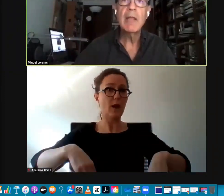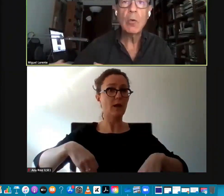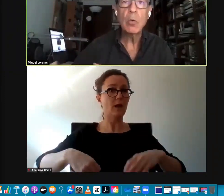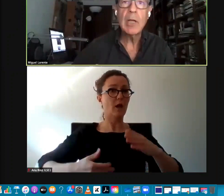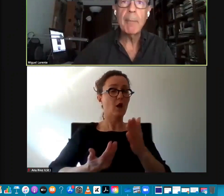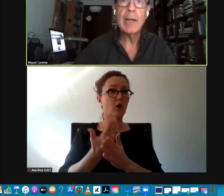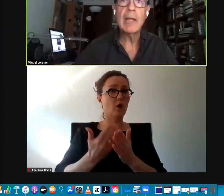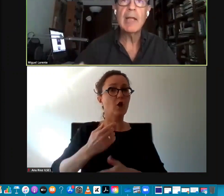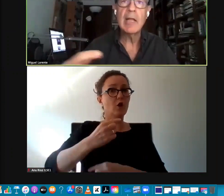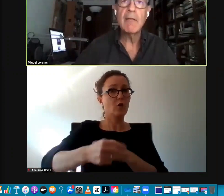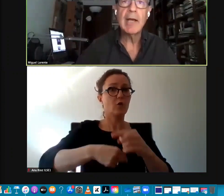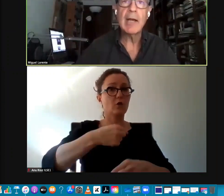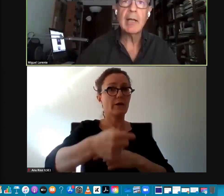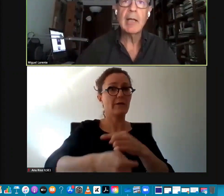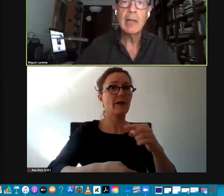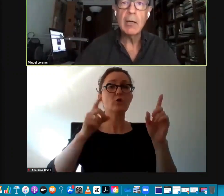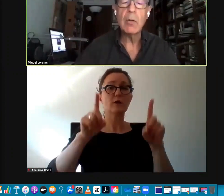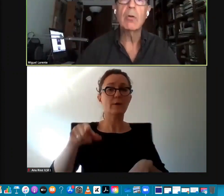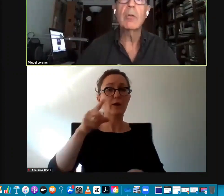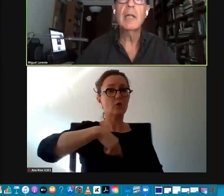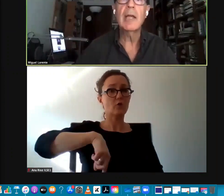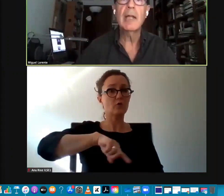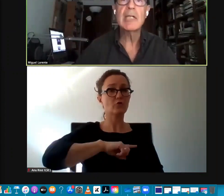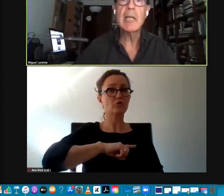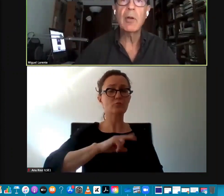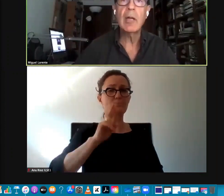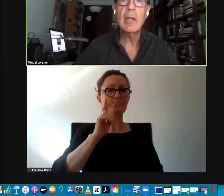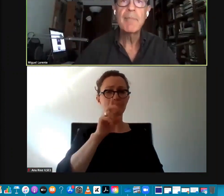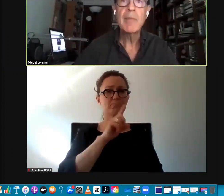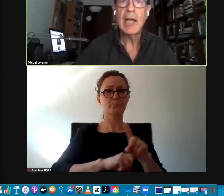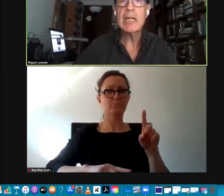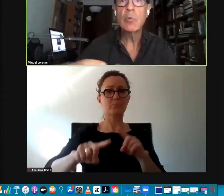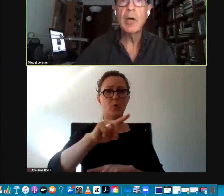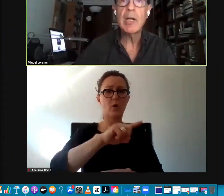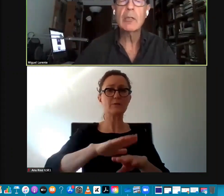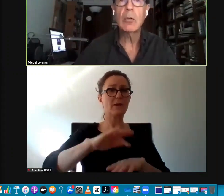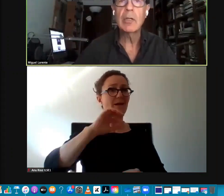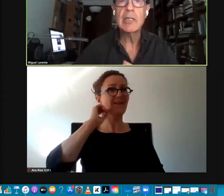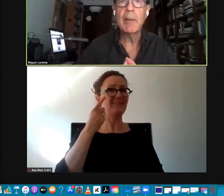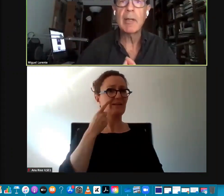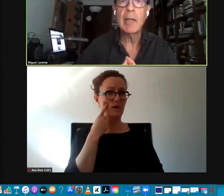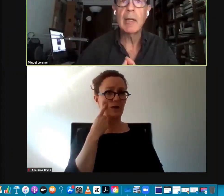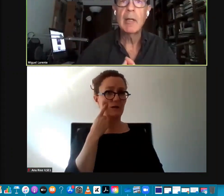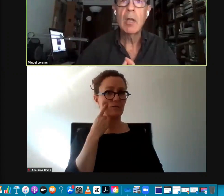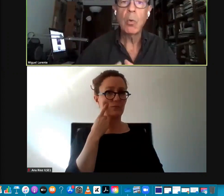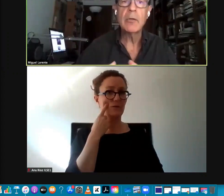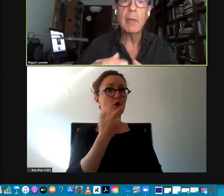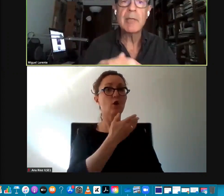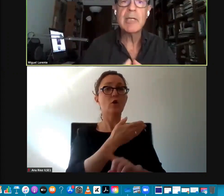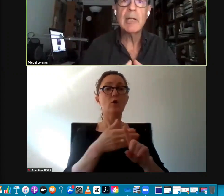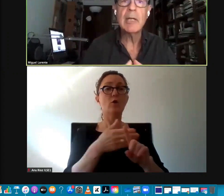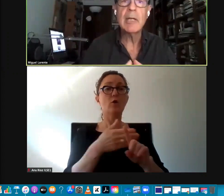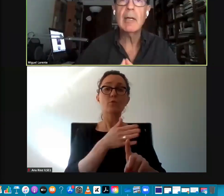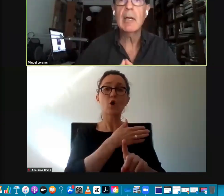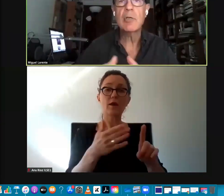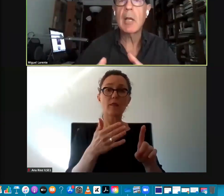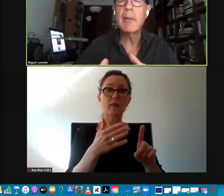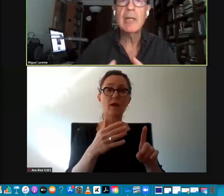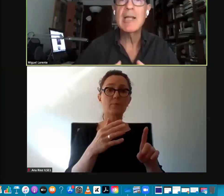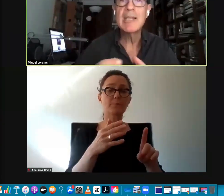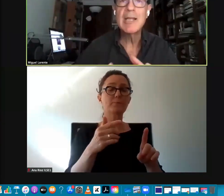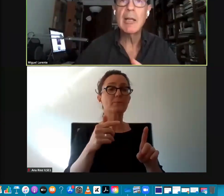esa dificultad para identificar dentro de esa violencia a las mujeres con discapacidad, cuando